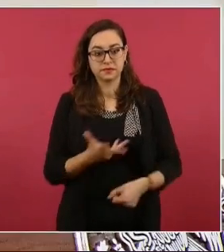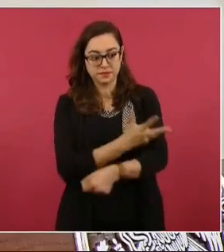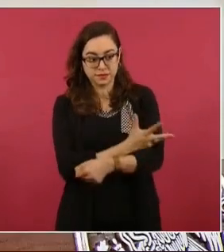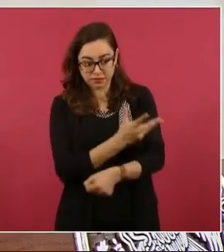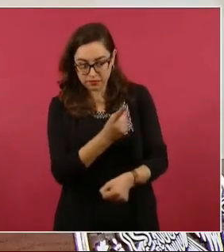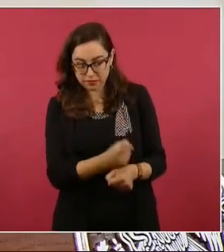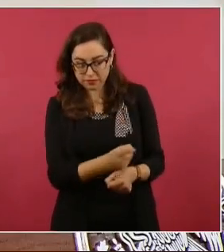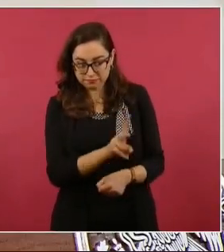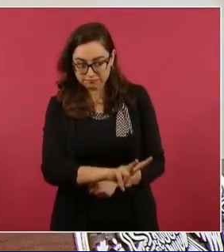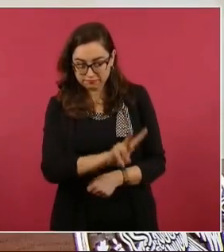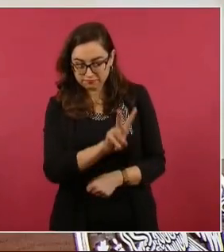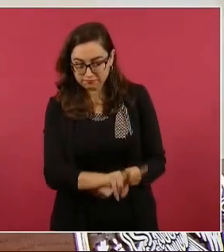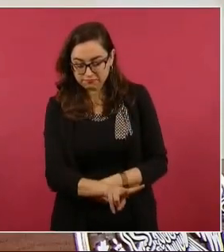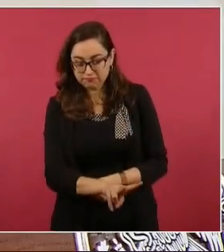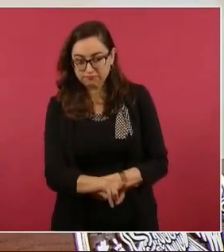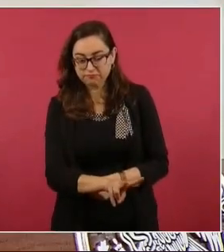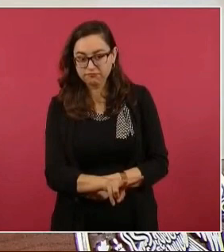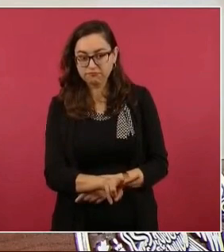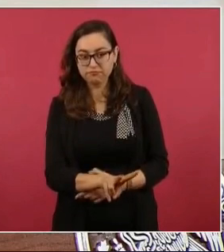honrados,